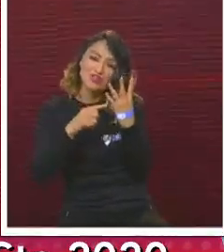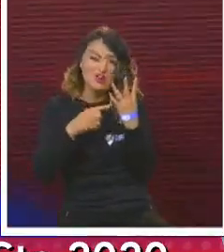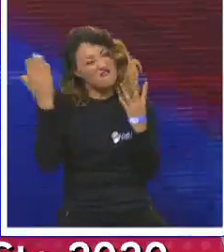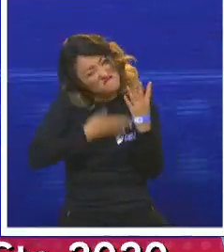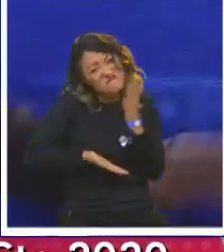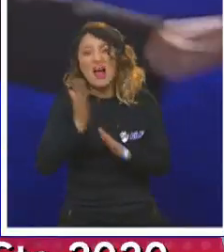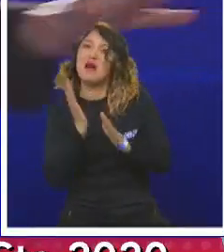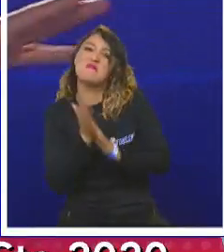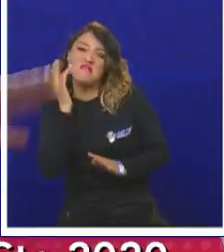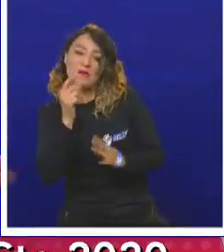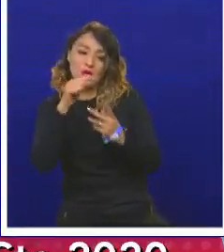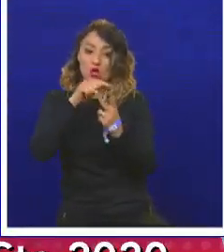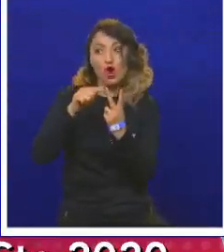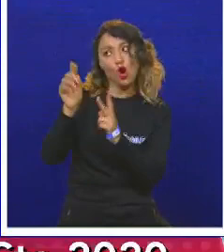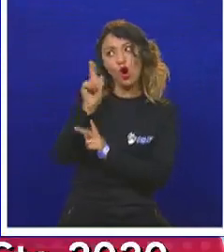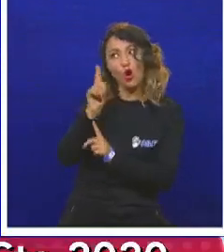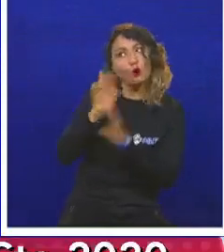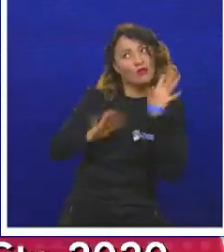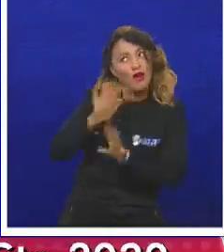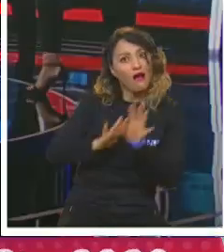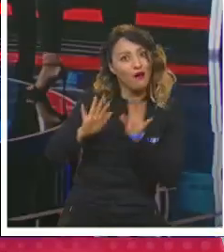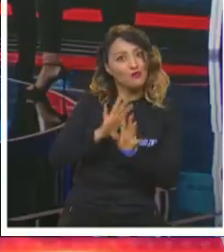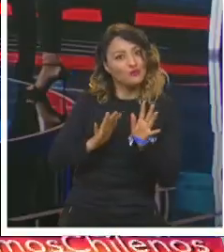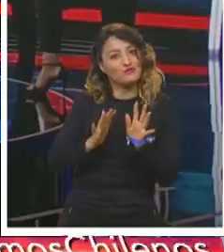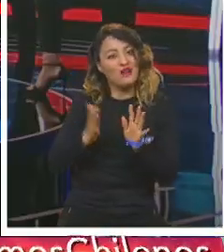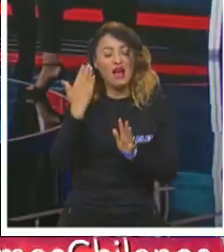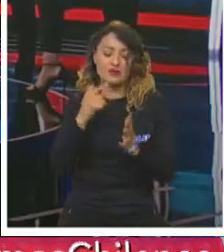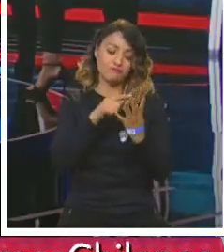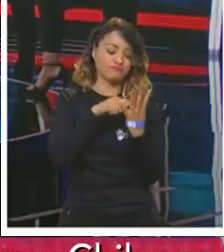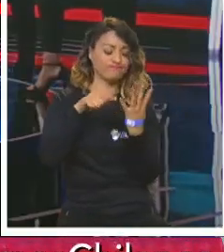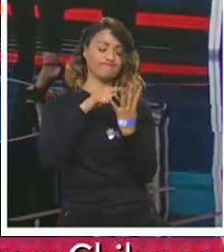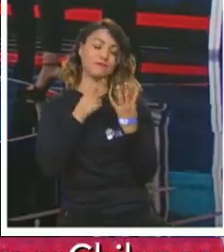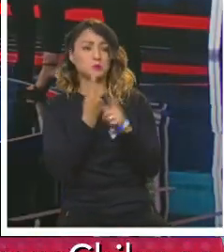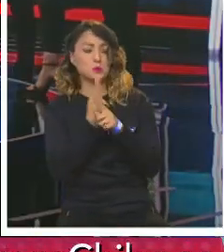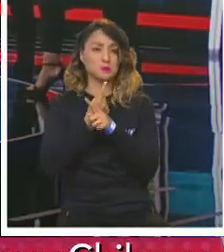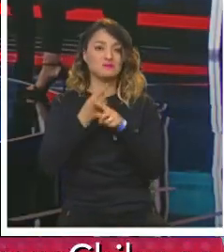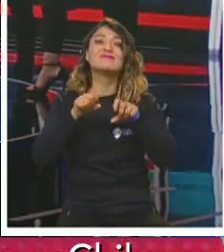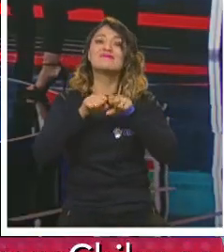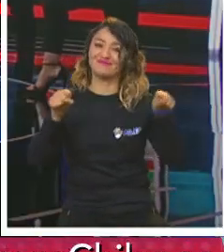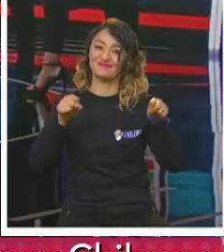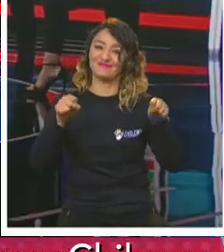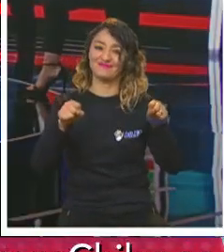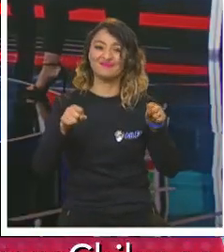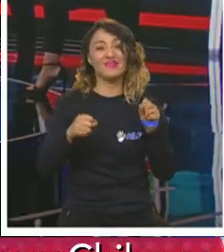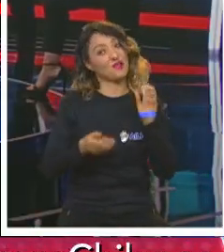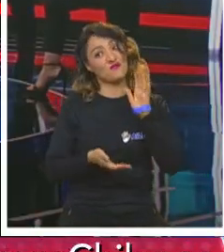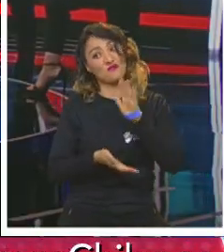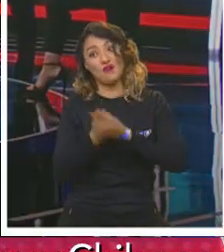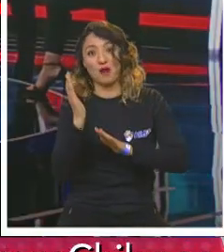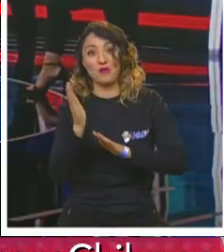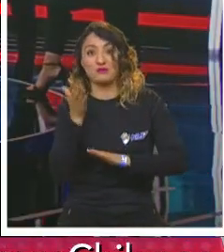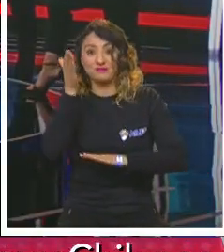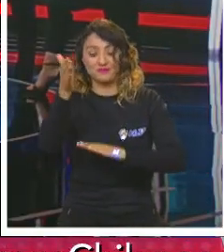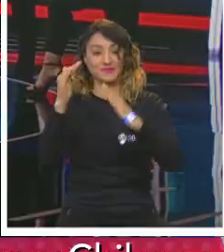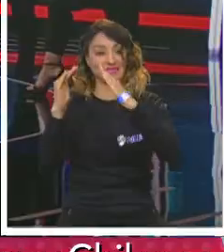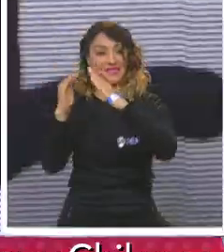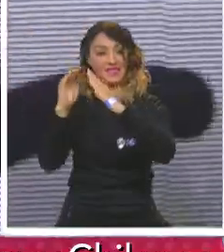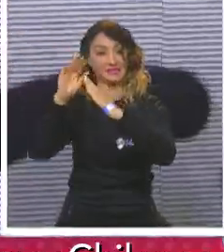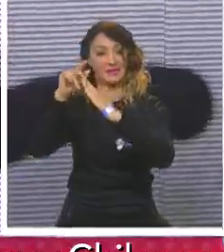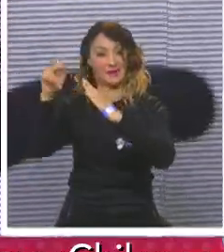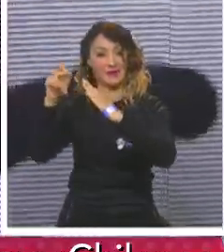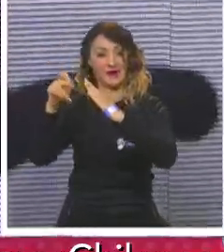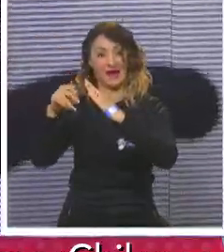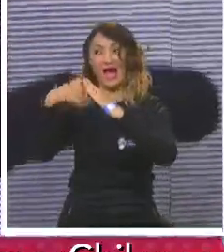vamos a ver a los papás, y los mayores, no, cuidado. Un día nos pusimos de acuerdo y fuimos nosotros afuera, mis papás adentro.